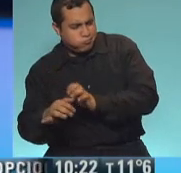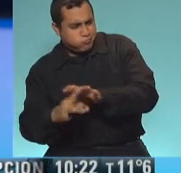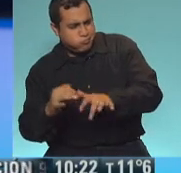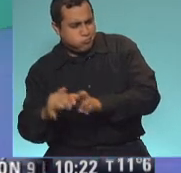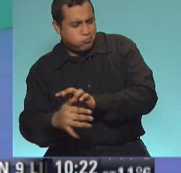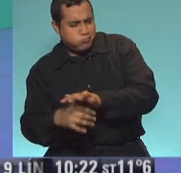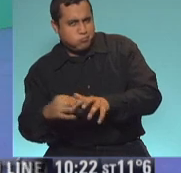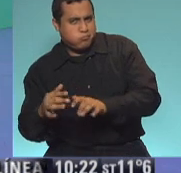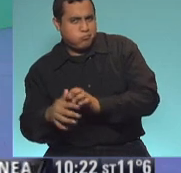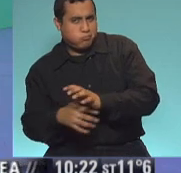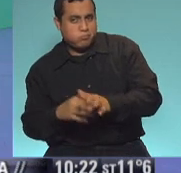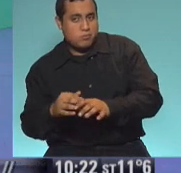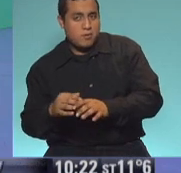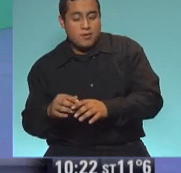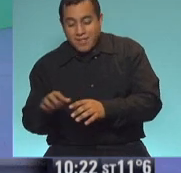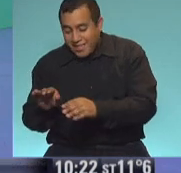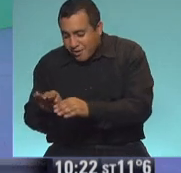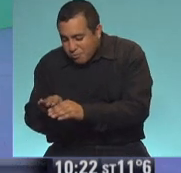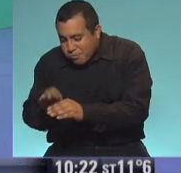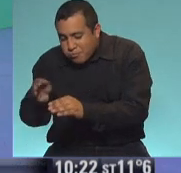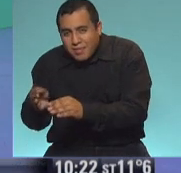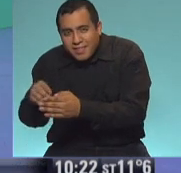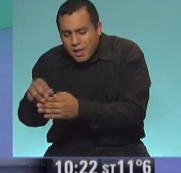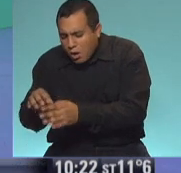el círculo de tierra acolchada.